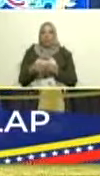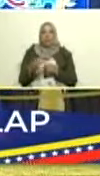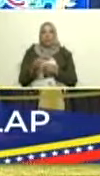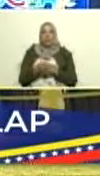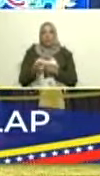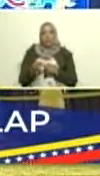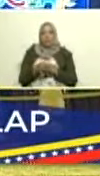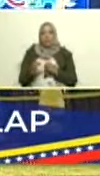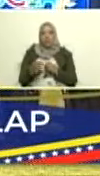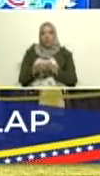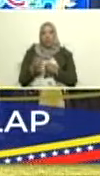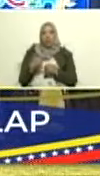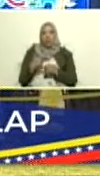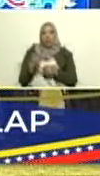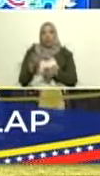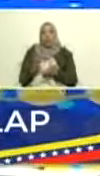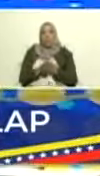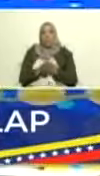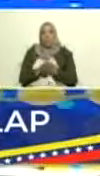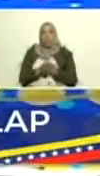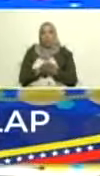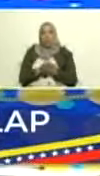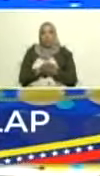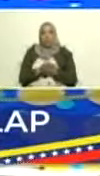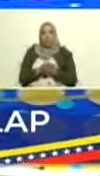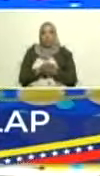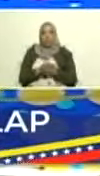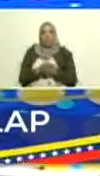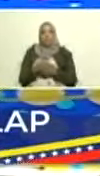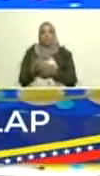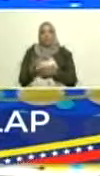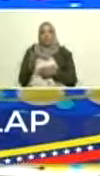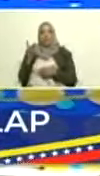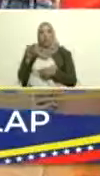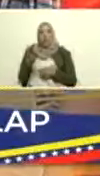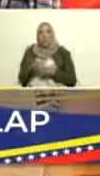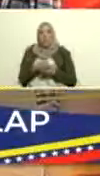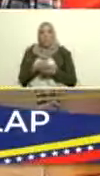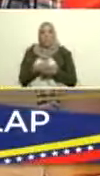ministra Joana Carrillo, compañera, ministro de Artillería,